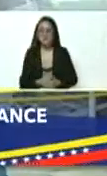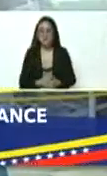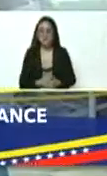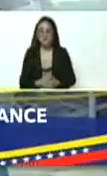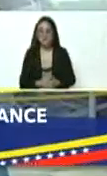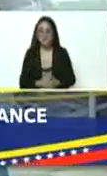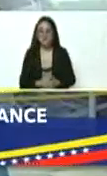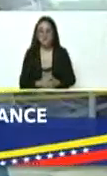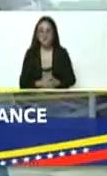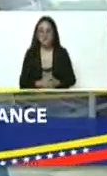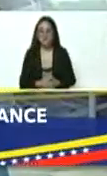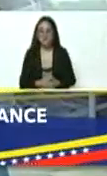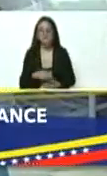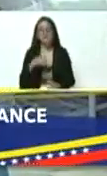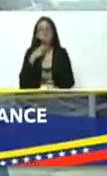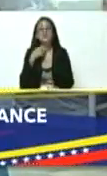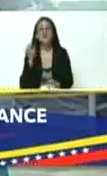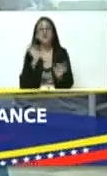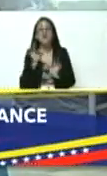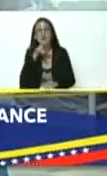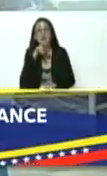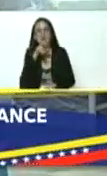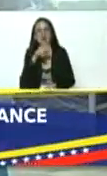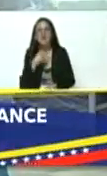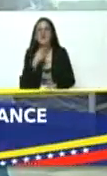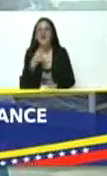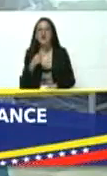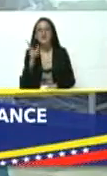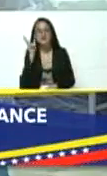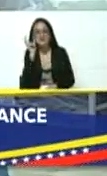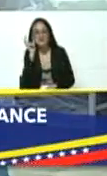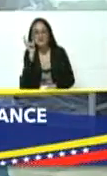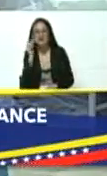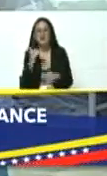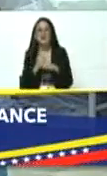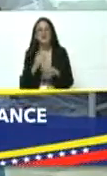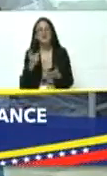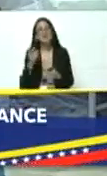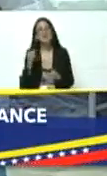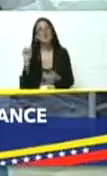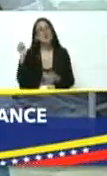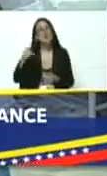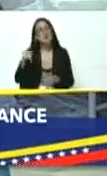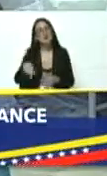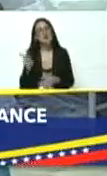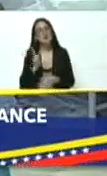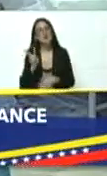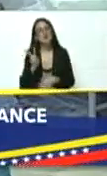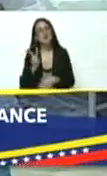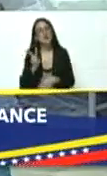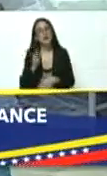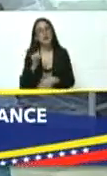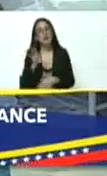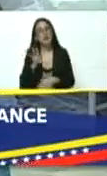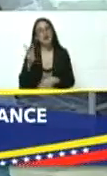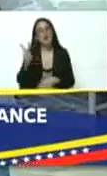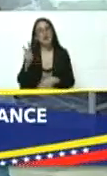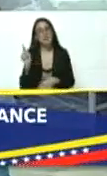Hasta en el tono de la voz, en la forma de hablar, ¿verdad? Así mismo. ¿Cuánto tiempo tienes en Venezuela, Yaciel? Tengo en Venezuela ahorita 42